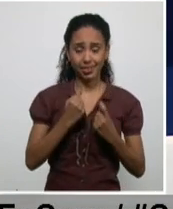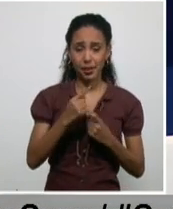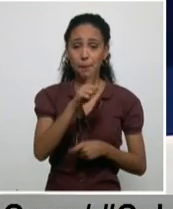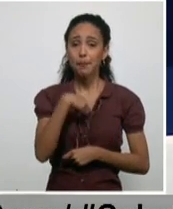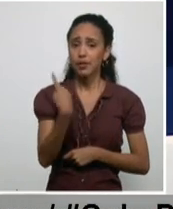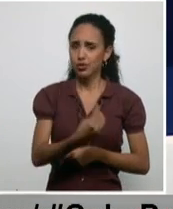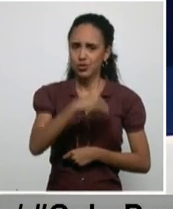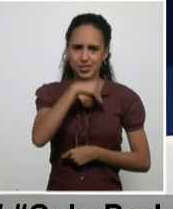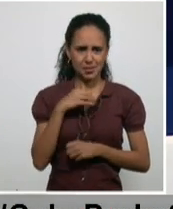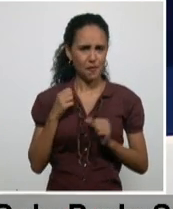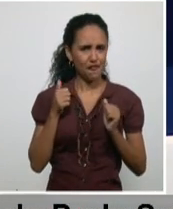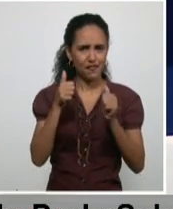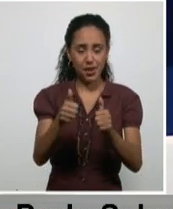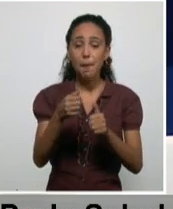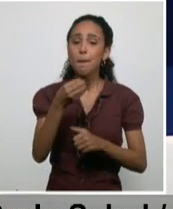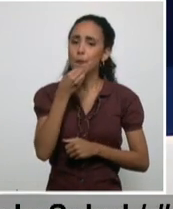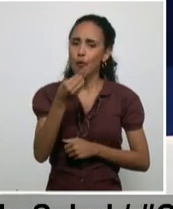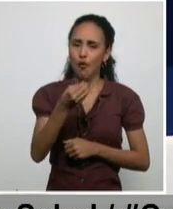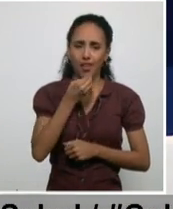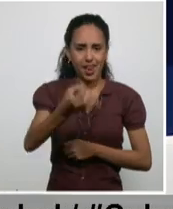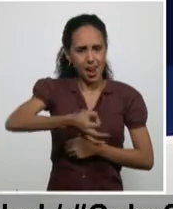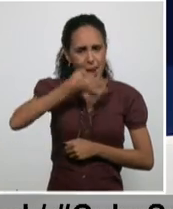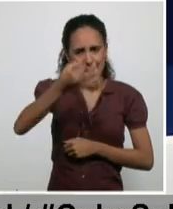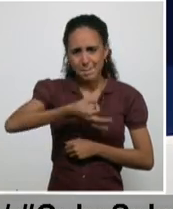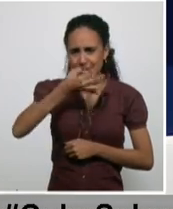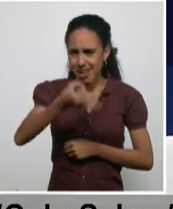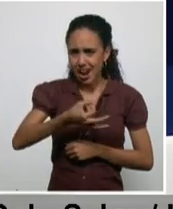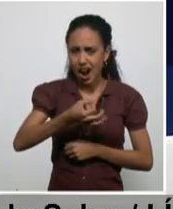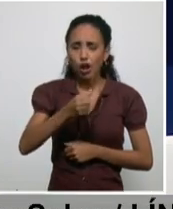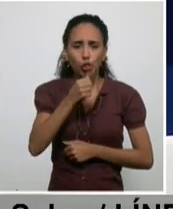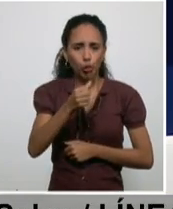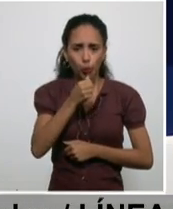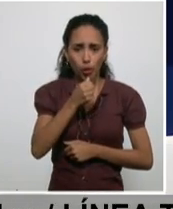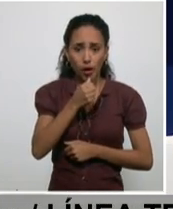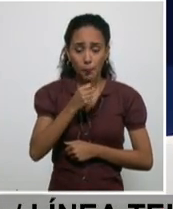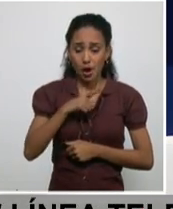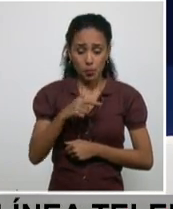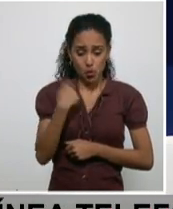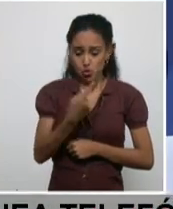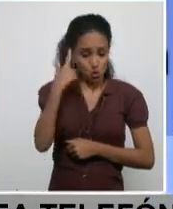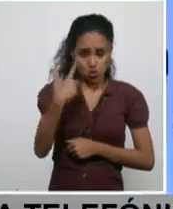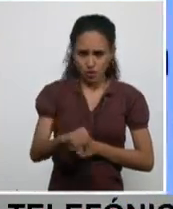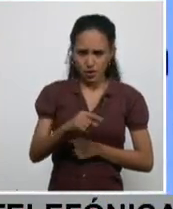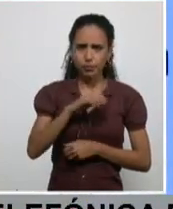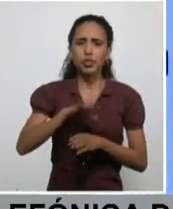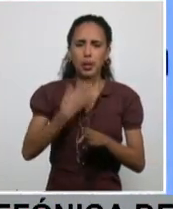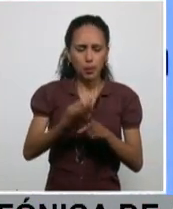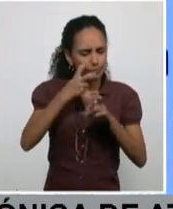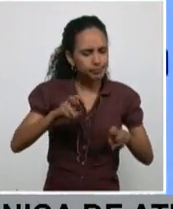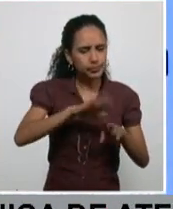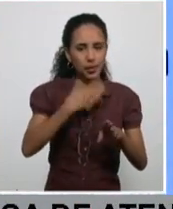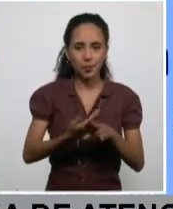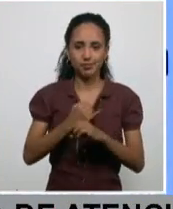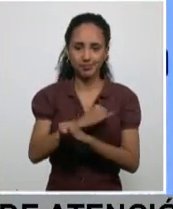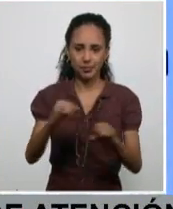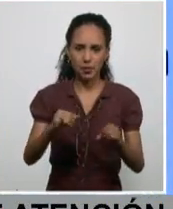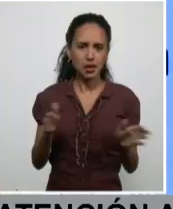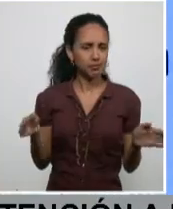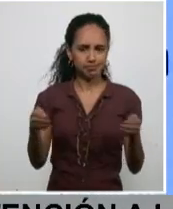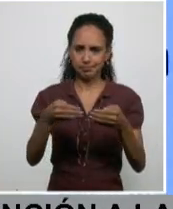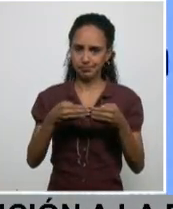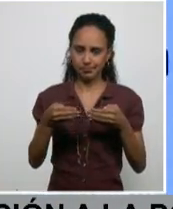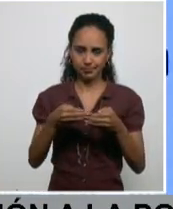gusto poder esclarecer todo y lo que no esclarecemos lo buscamos. Por supuesto, doctor. Terminamos así la ronda de preguntas. Si existiese